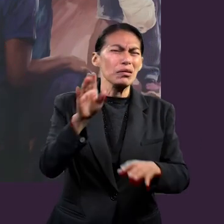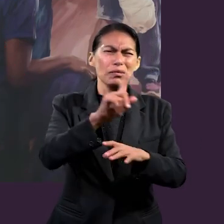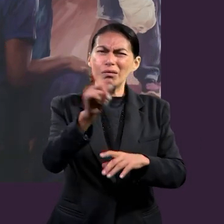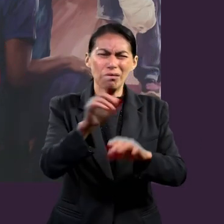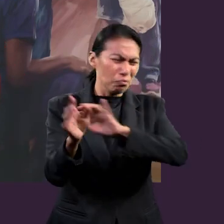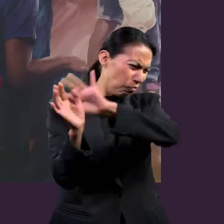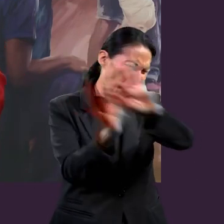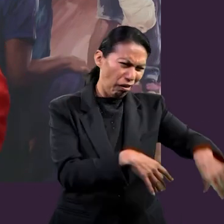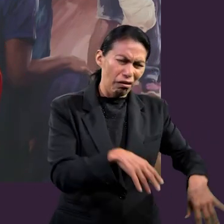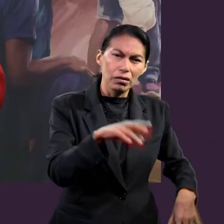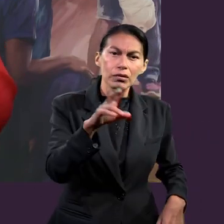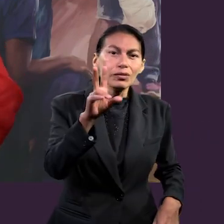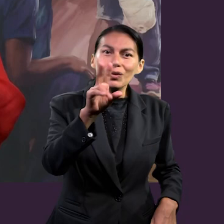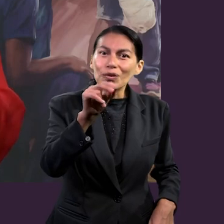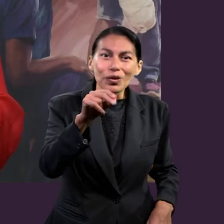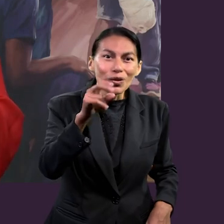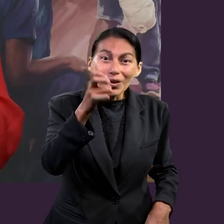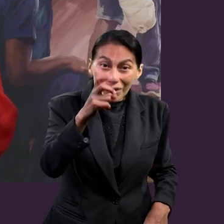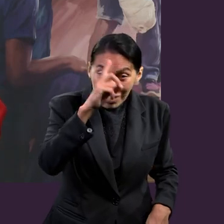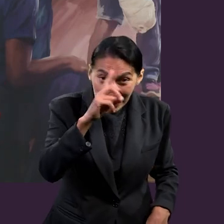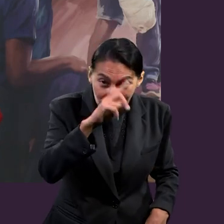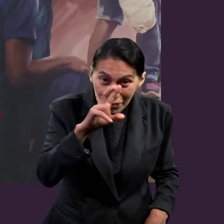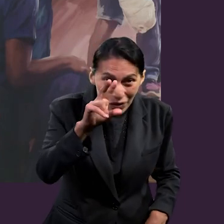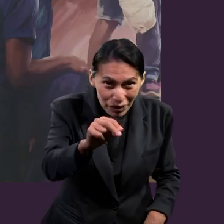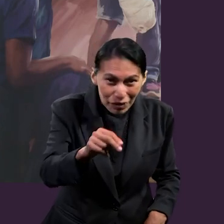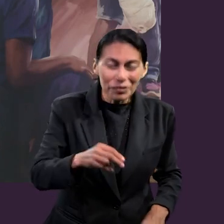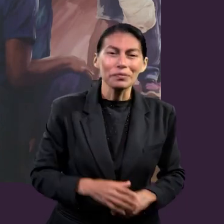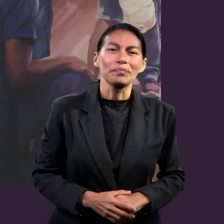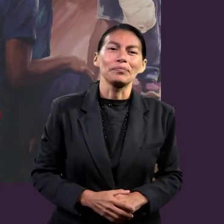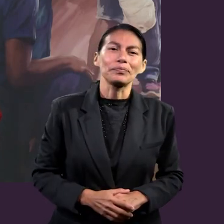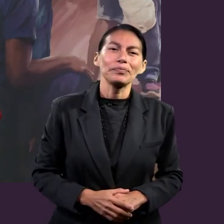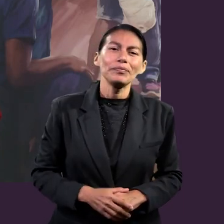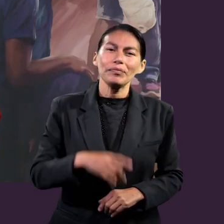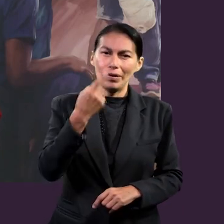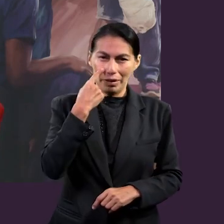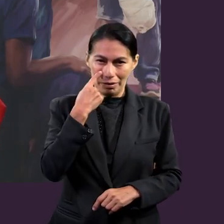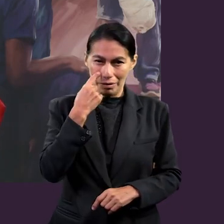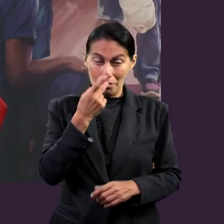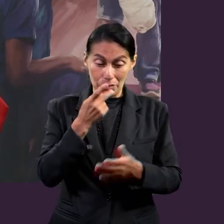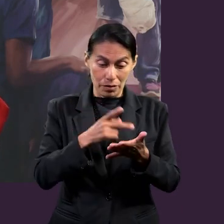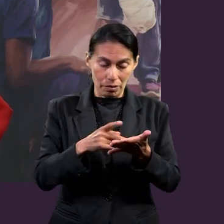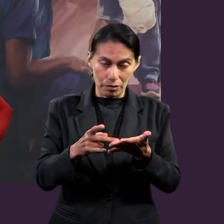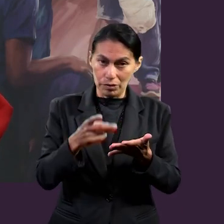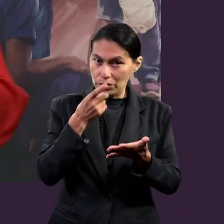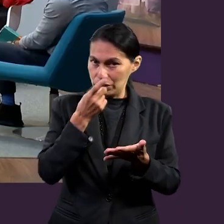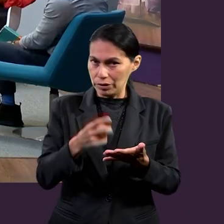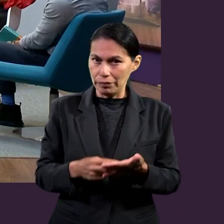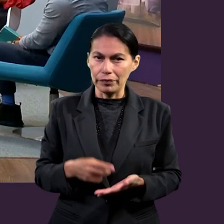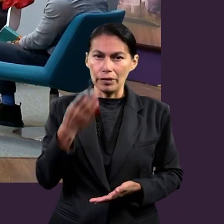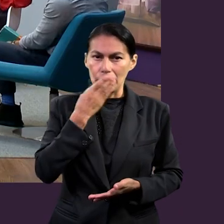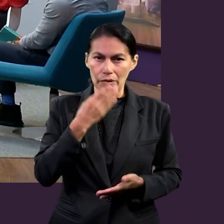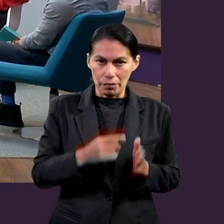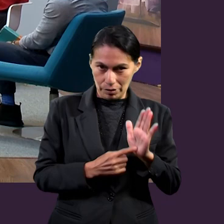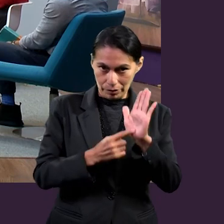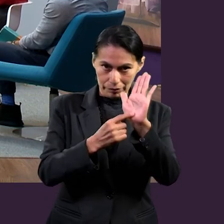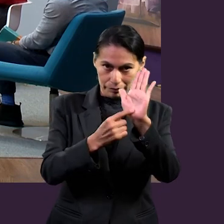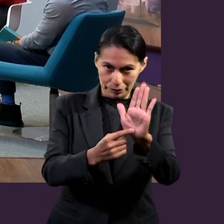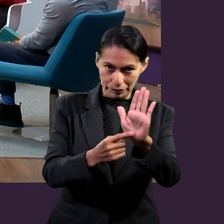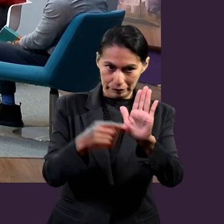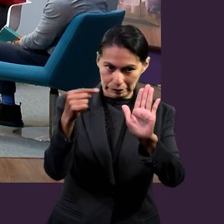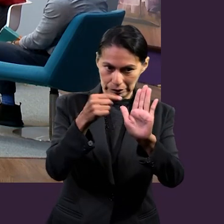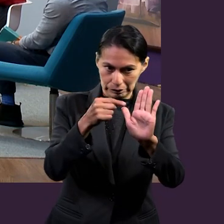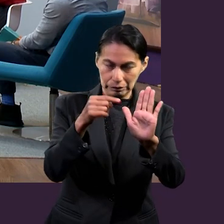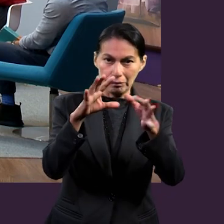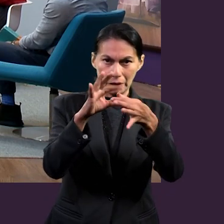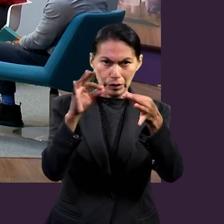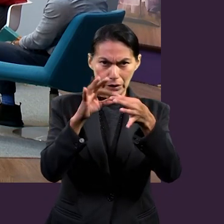pecado. Eso te vas a morir y no, no, él no te está dando ese consejo. O él te está diciendo, mira, presenta la